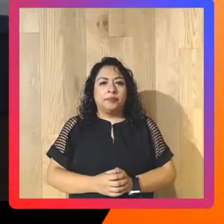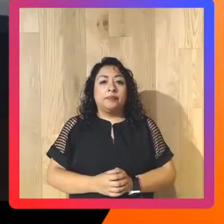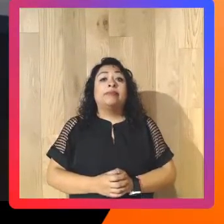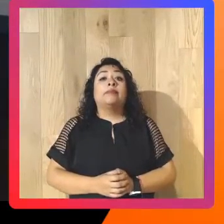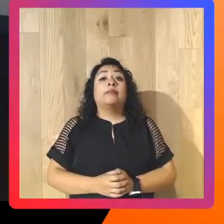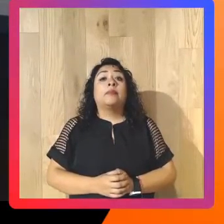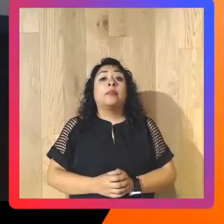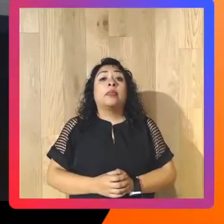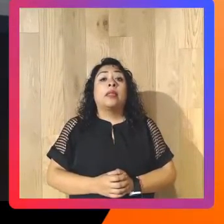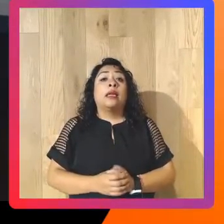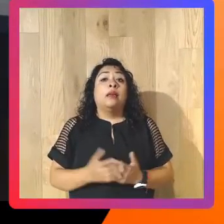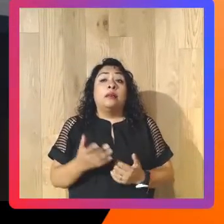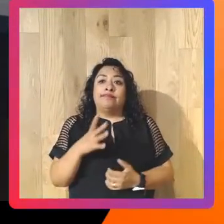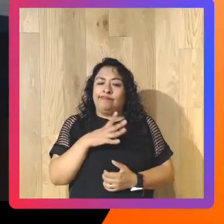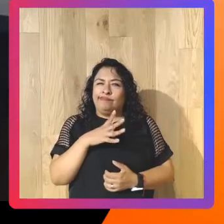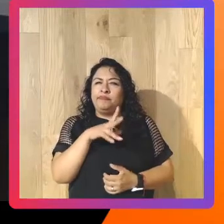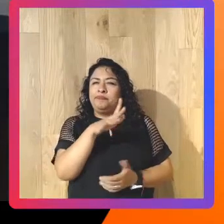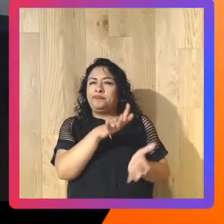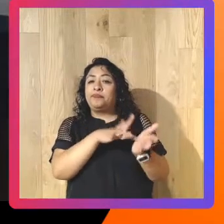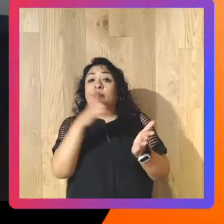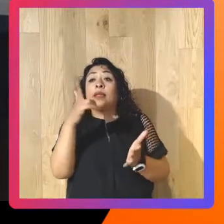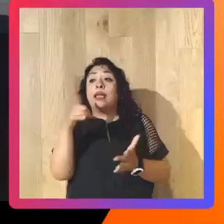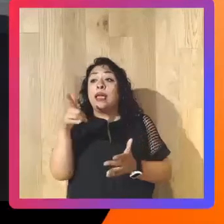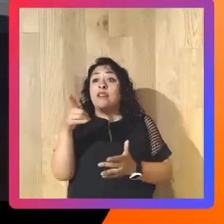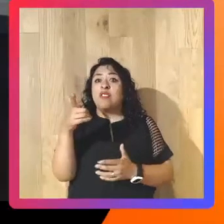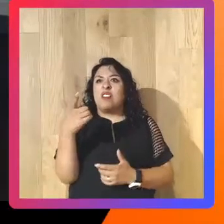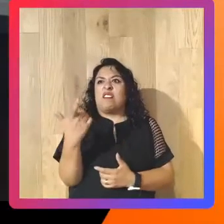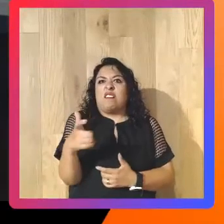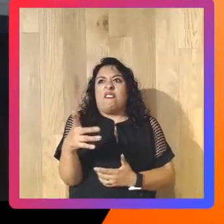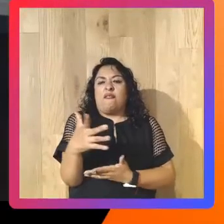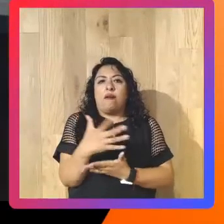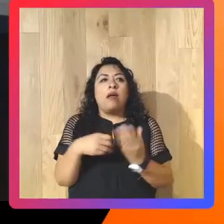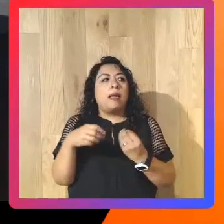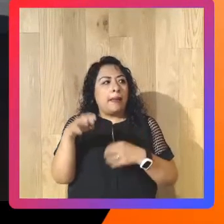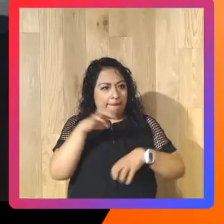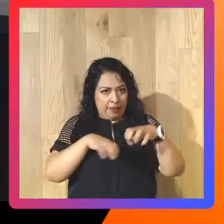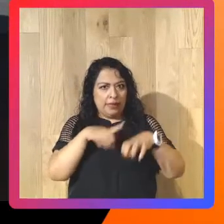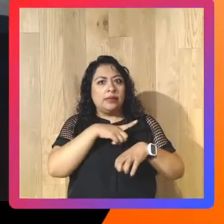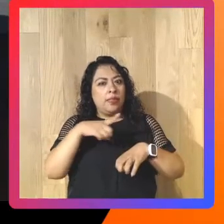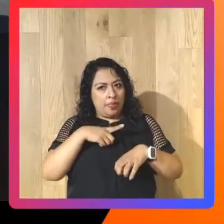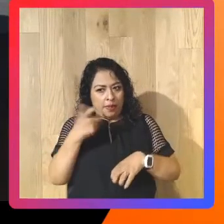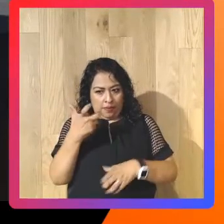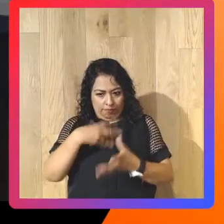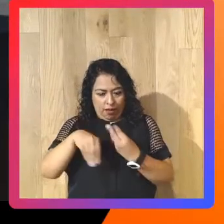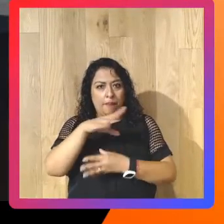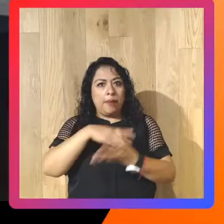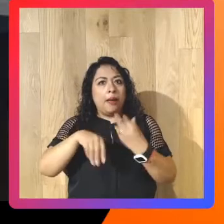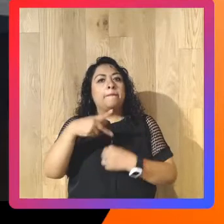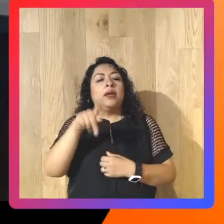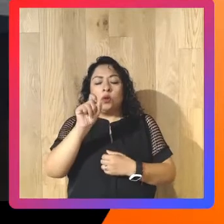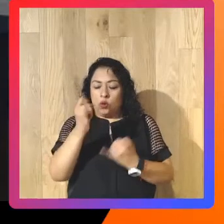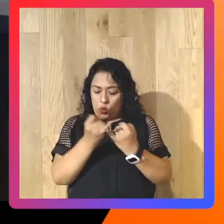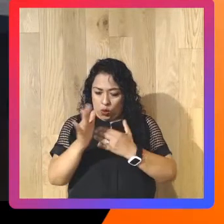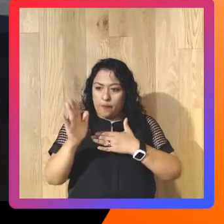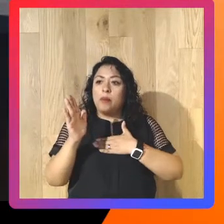Me quedo con generar riquezas. Las empresas estamos hechas para generar riqueza, pero también con el